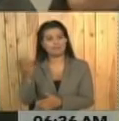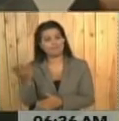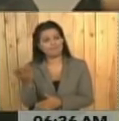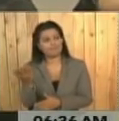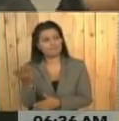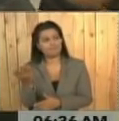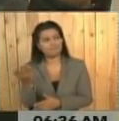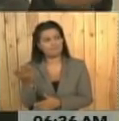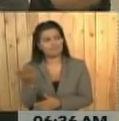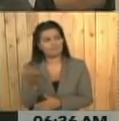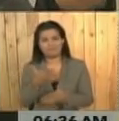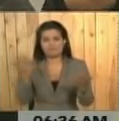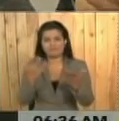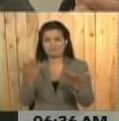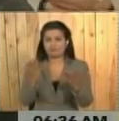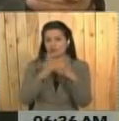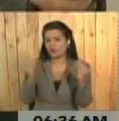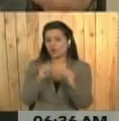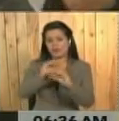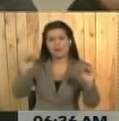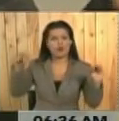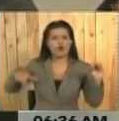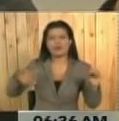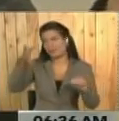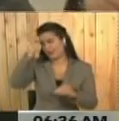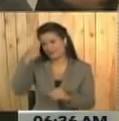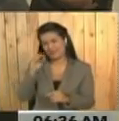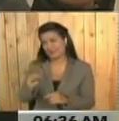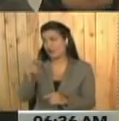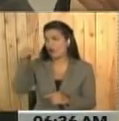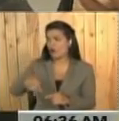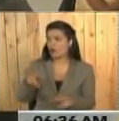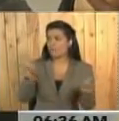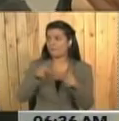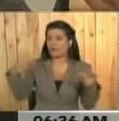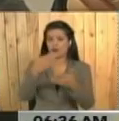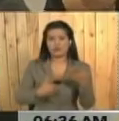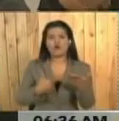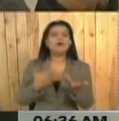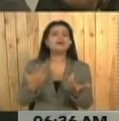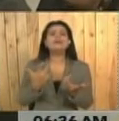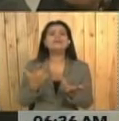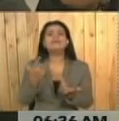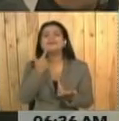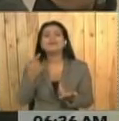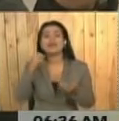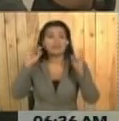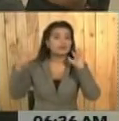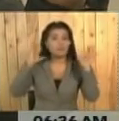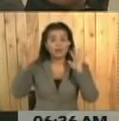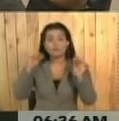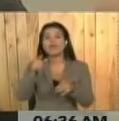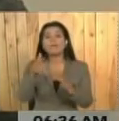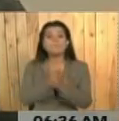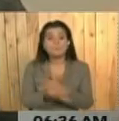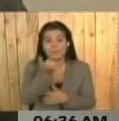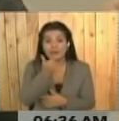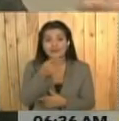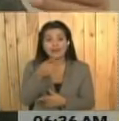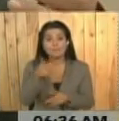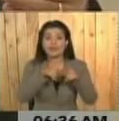Hernán con el llamado que hacen hoy desde desde el periódico El Nacional es el desespero cuando el nacional es El